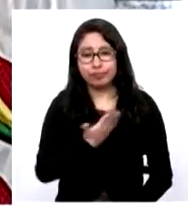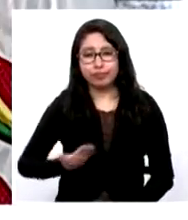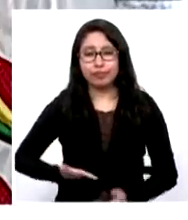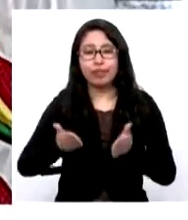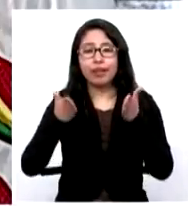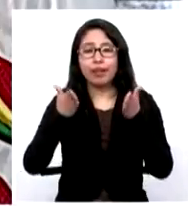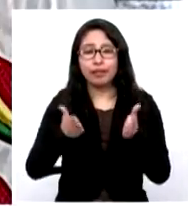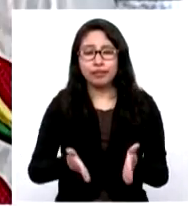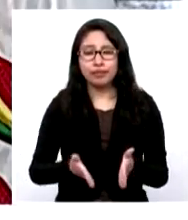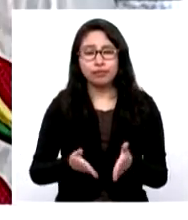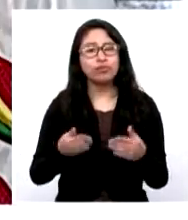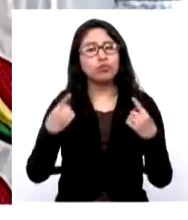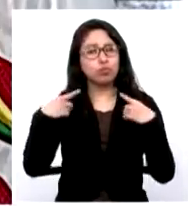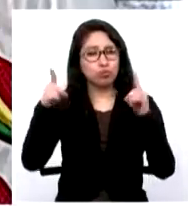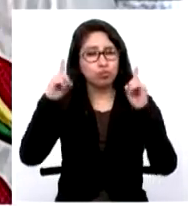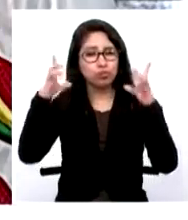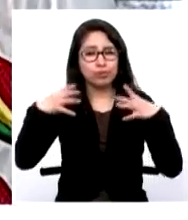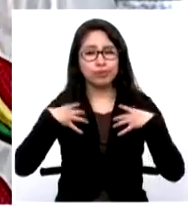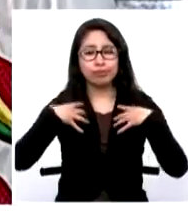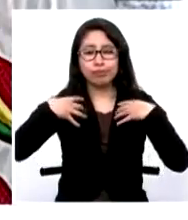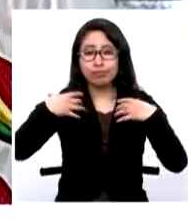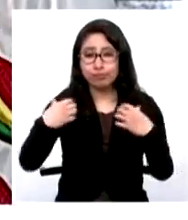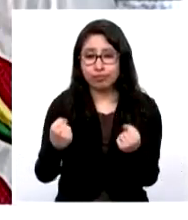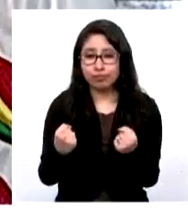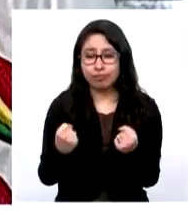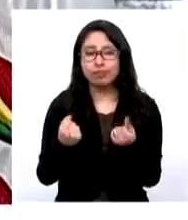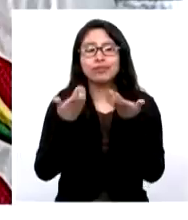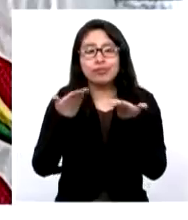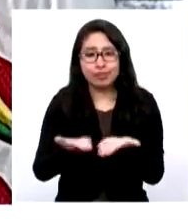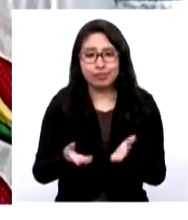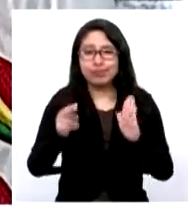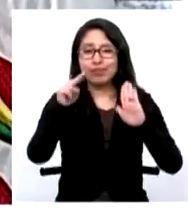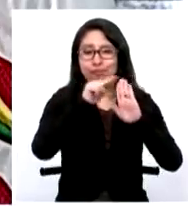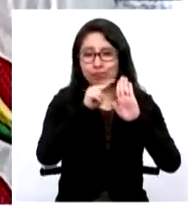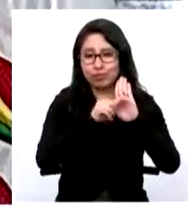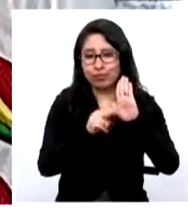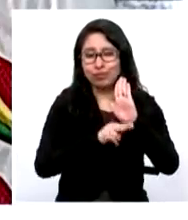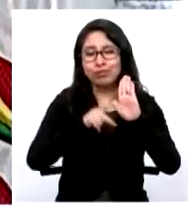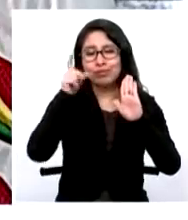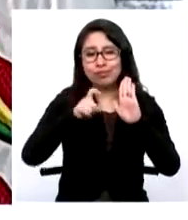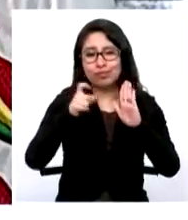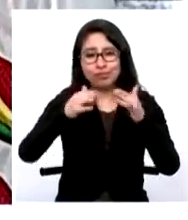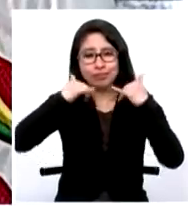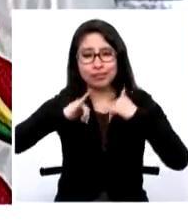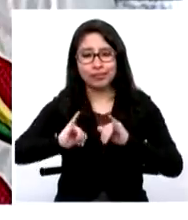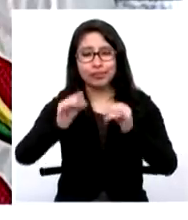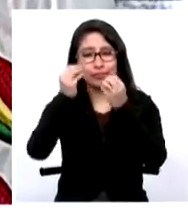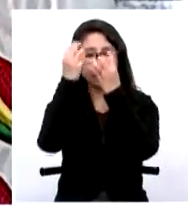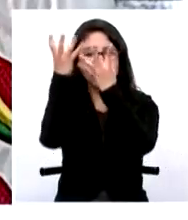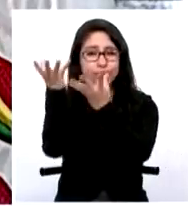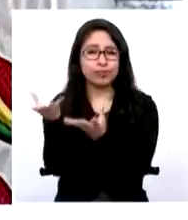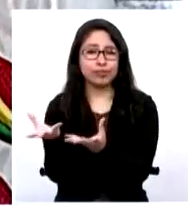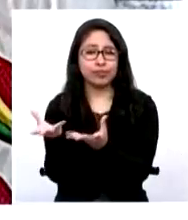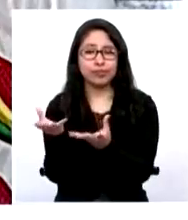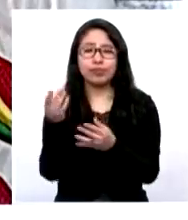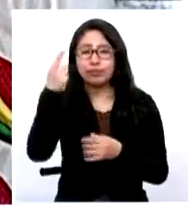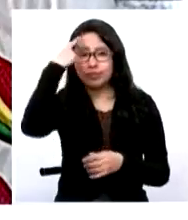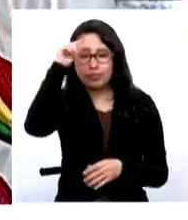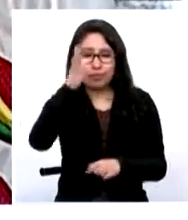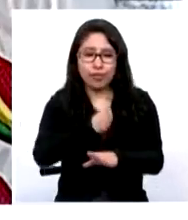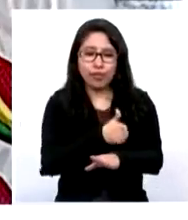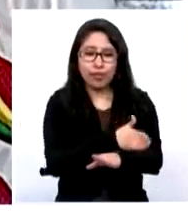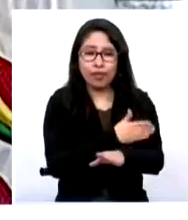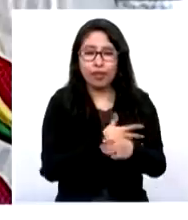Áñez ha superado la enfermedad, existen protocolos que aún deben cumplirse dentro del proceso de recuperación total.